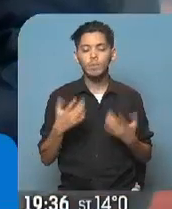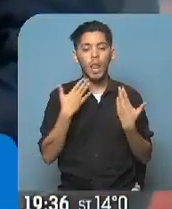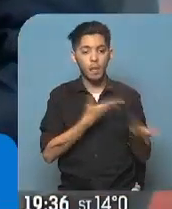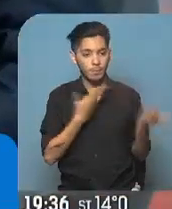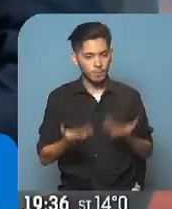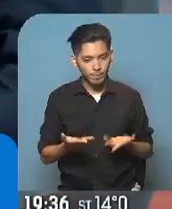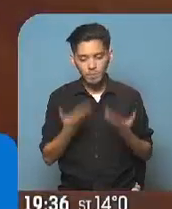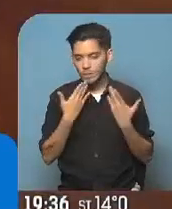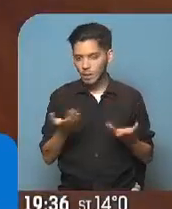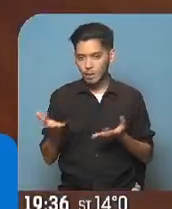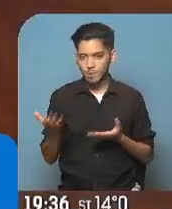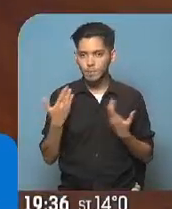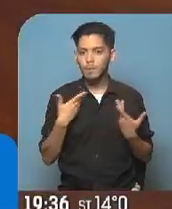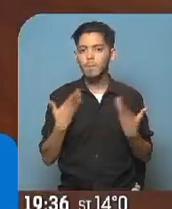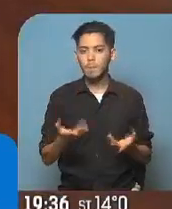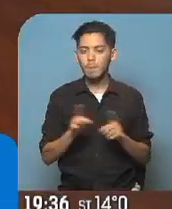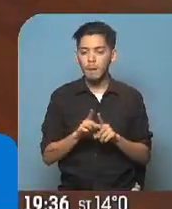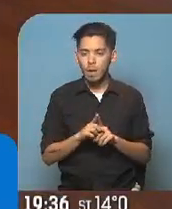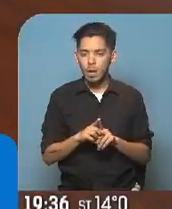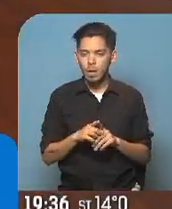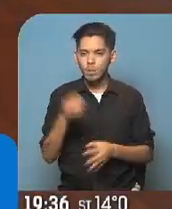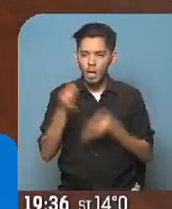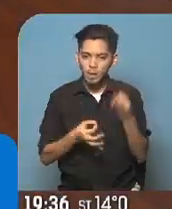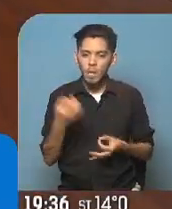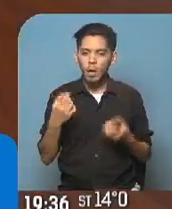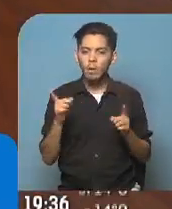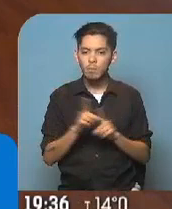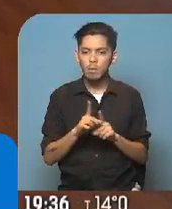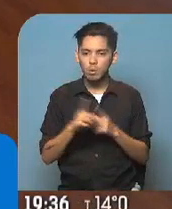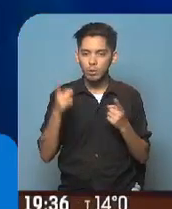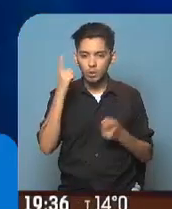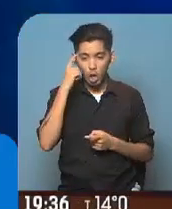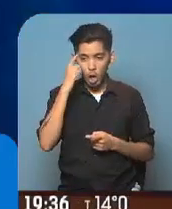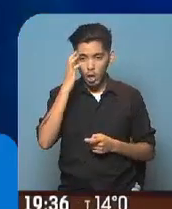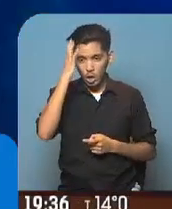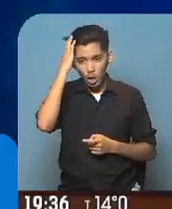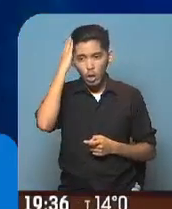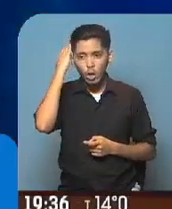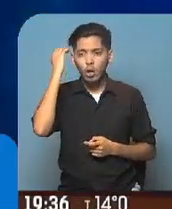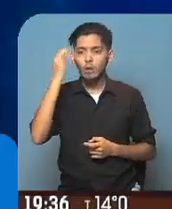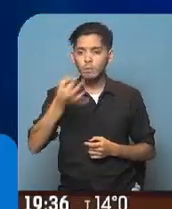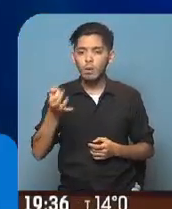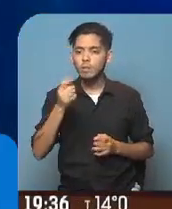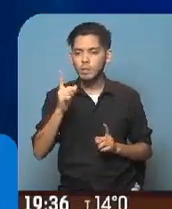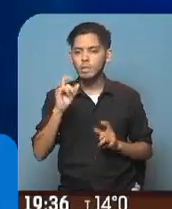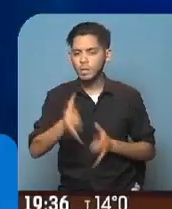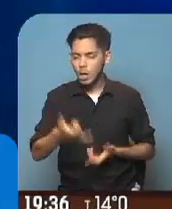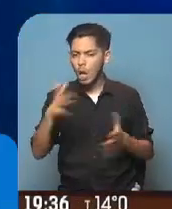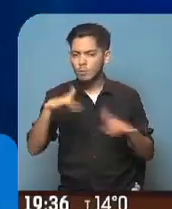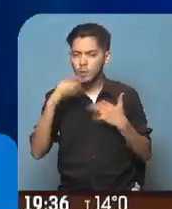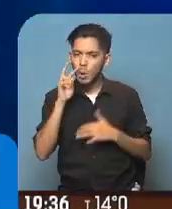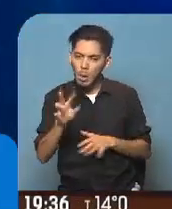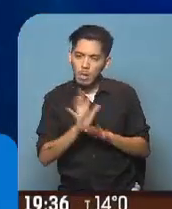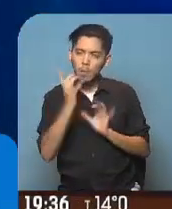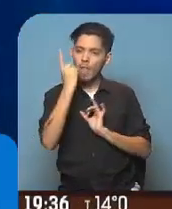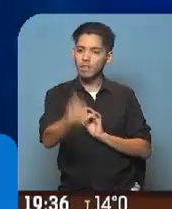primera impresión de lo que está pasando en la selección es muy analizable desde el punto de vista psicológico no estamos haciendo una observación un análisis a la distancia